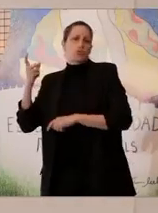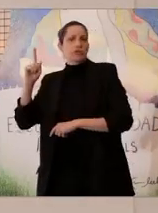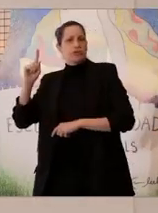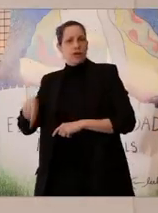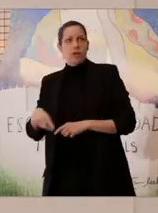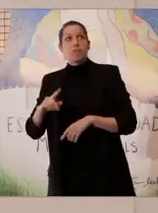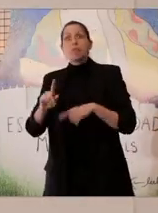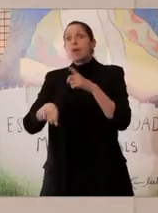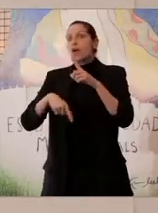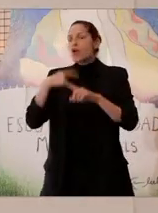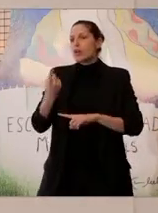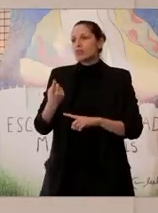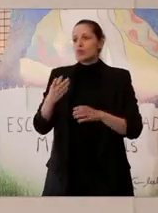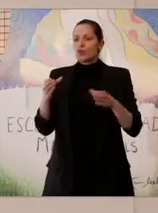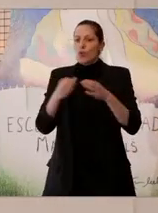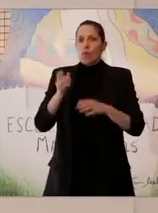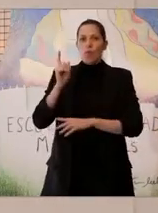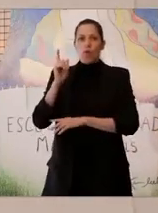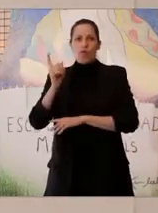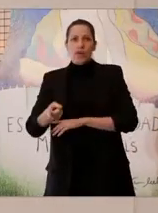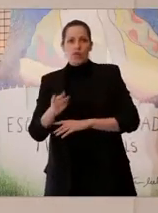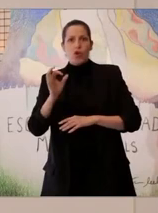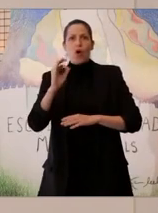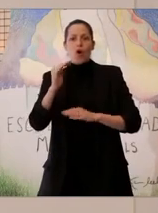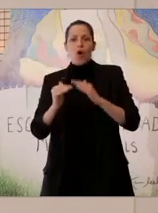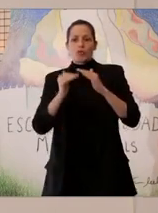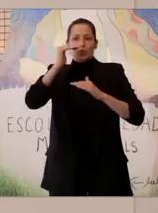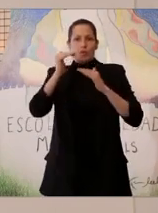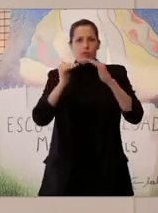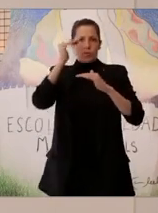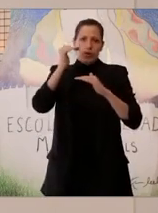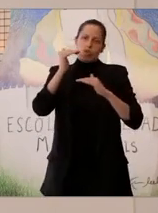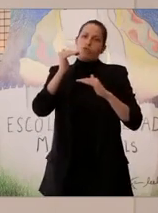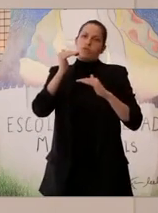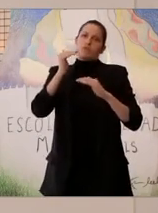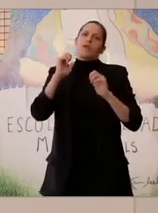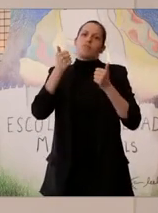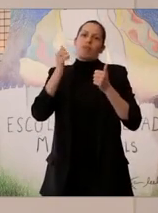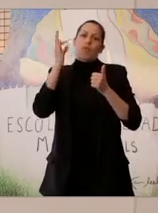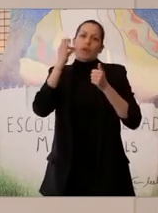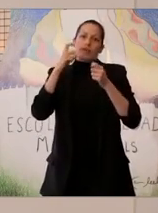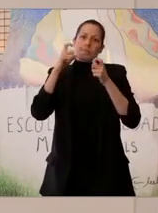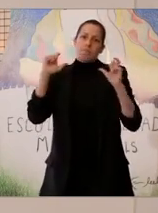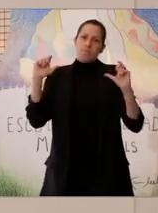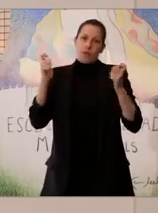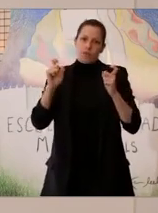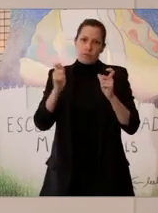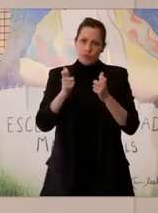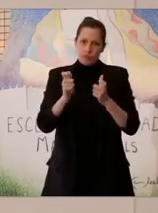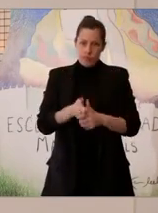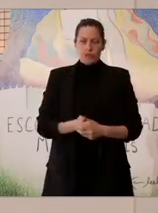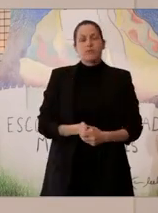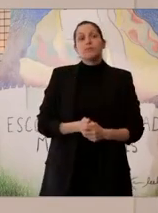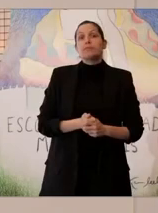los grupos de dirección, a las escalas de jefe, ahí ya empiezan a escasear las mujeres. Las oposiciones, una de